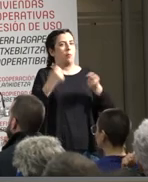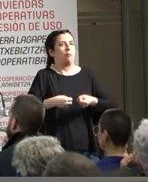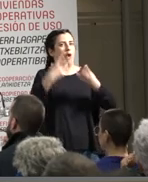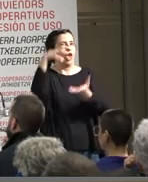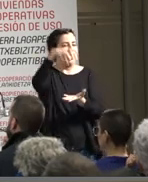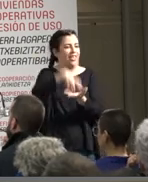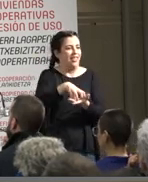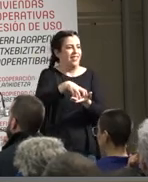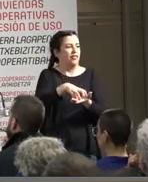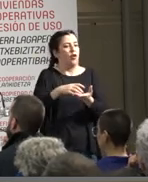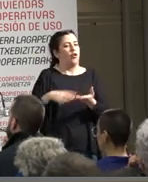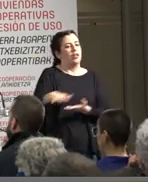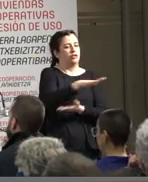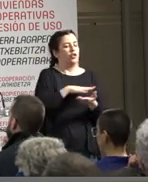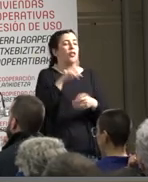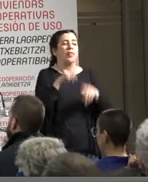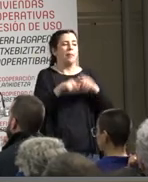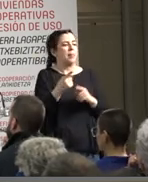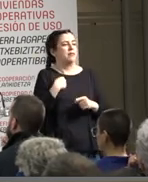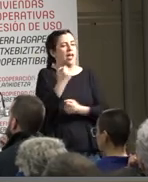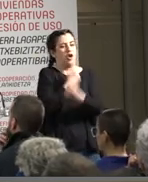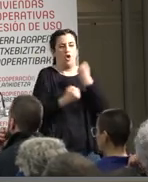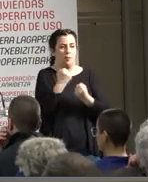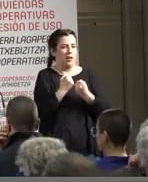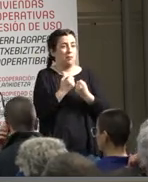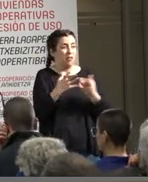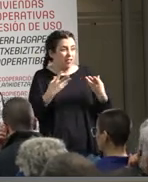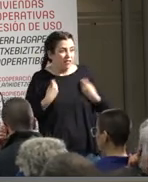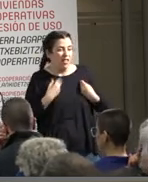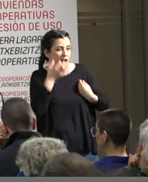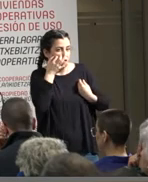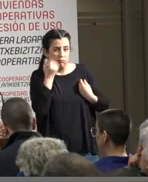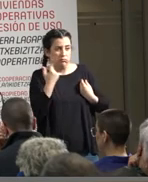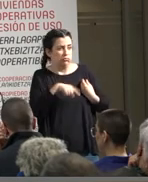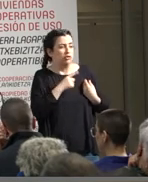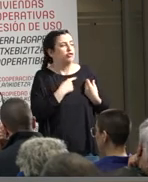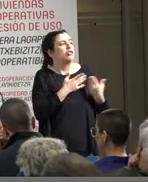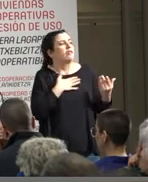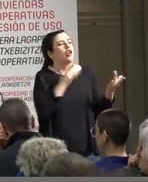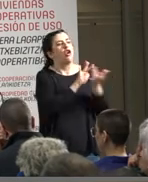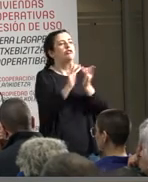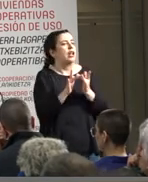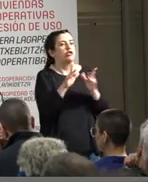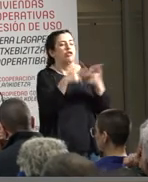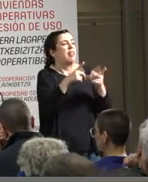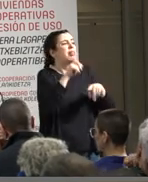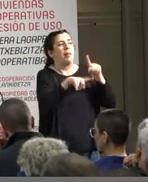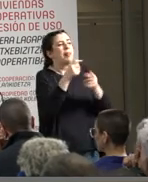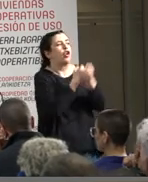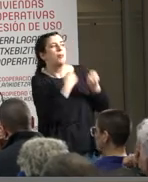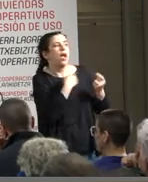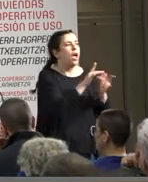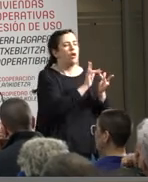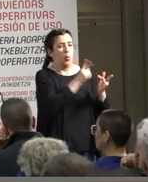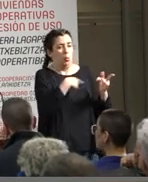en función de tu renta. Pero la vida realmente no es así. Nuestra realidad social es que nos relacionamos con la gente con la que queremos relacionarnos. Entonces, aquí se da esta oportunidad de que